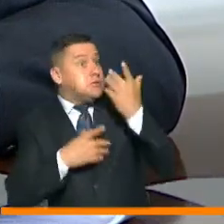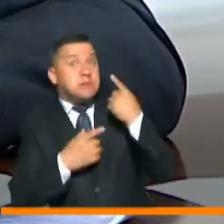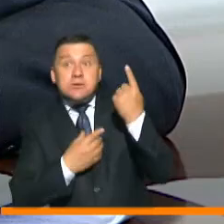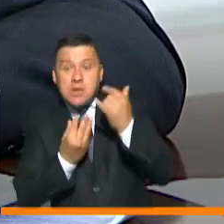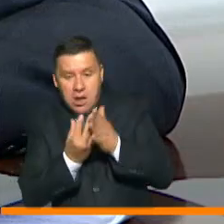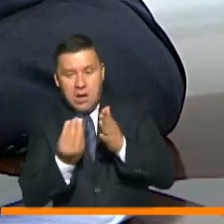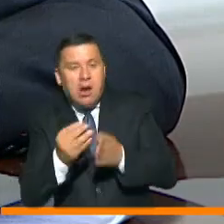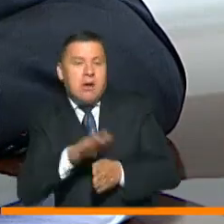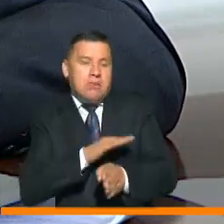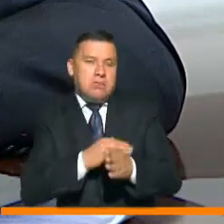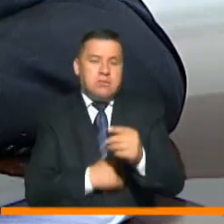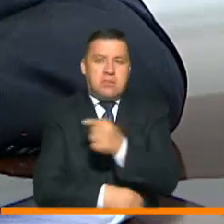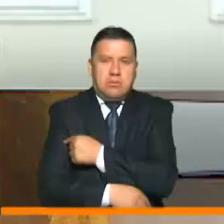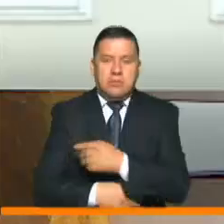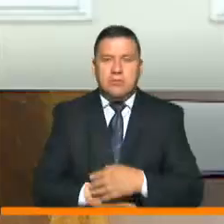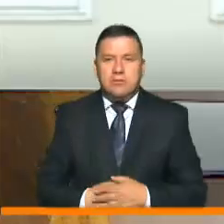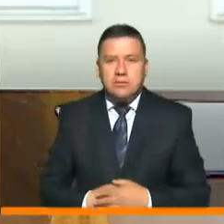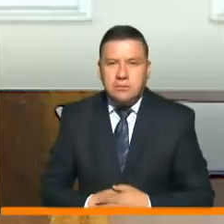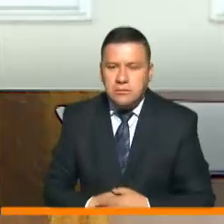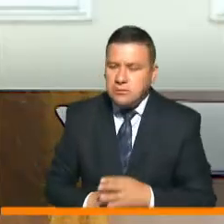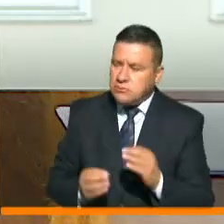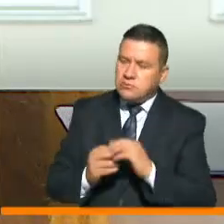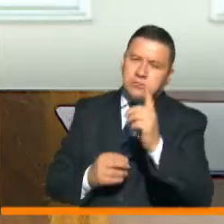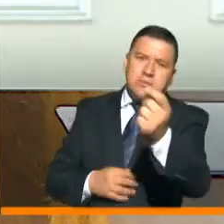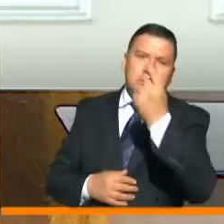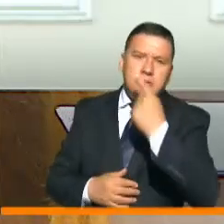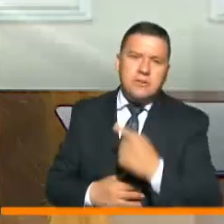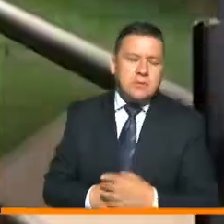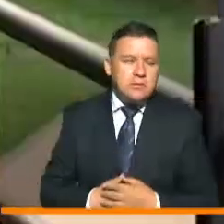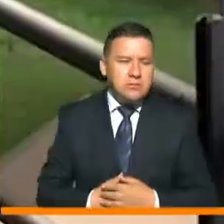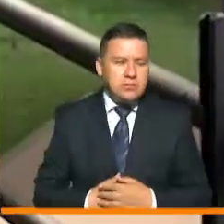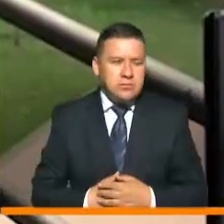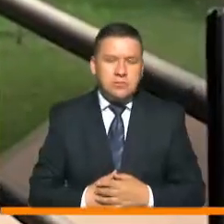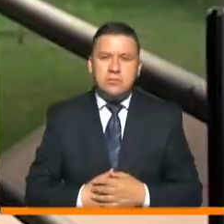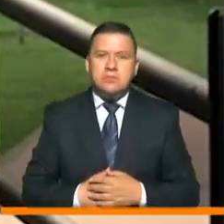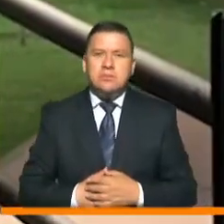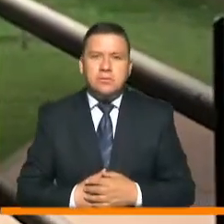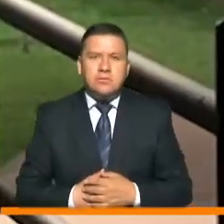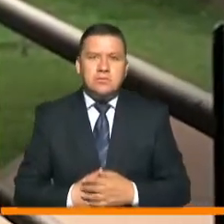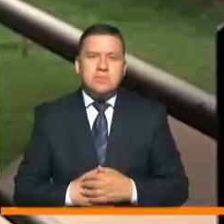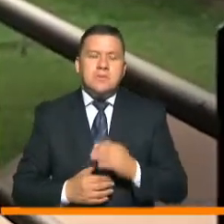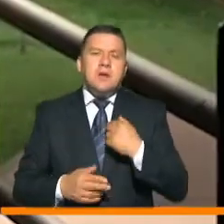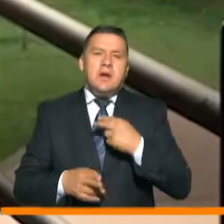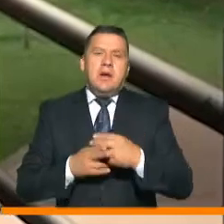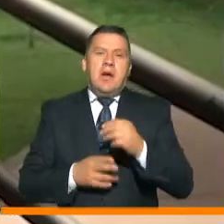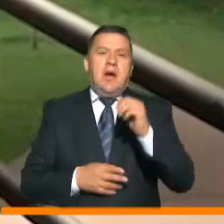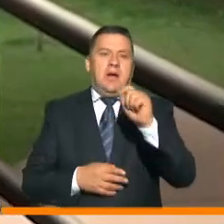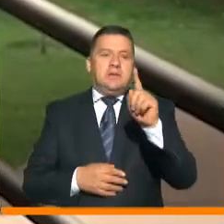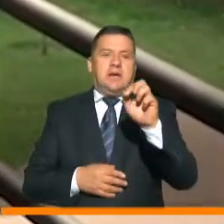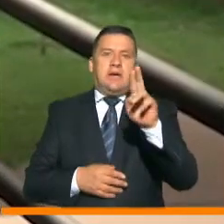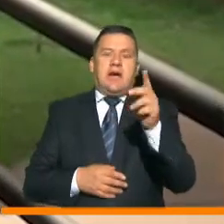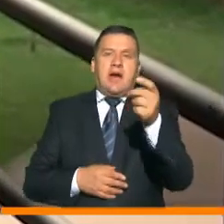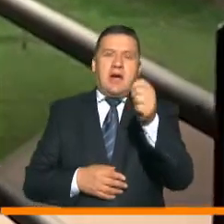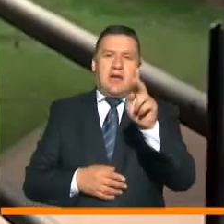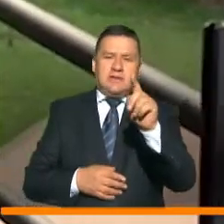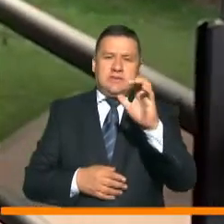y accediendo a la vacuna. ¿Qué otra pregunta tenemos? Saludos, mi nombre es Sofía García